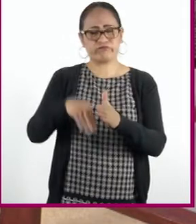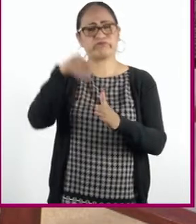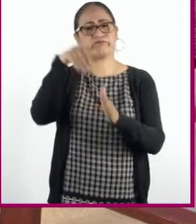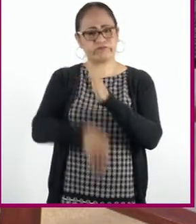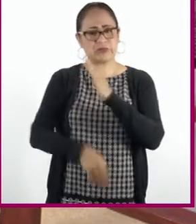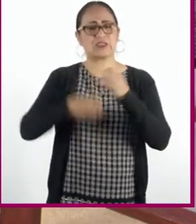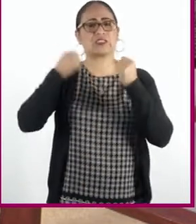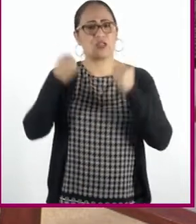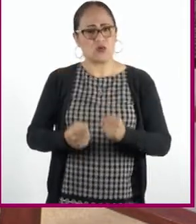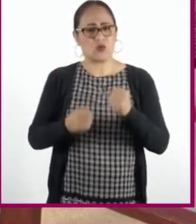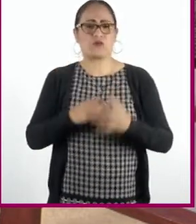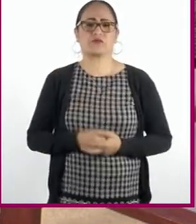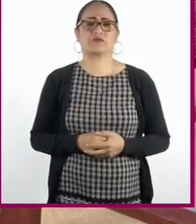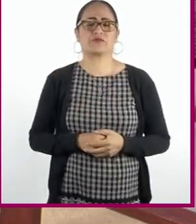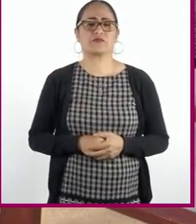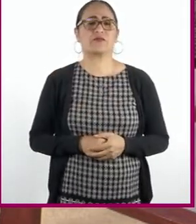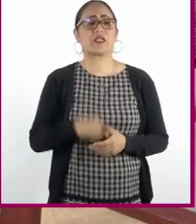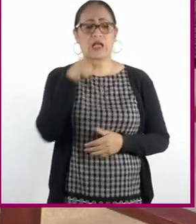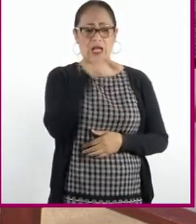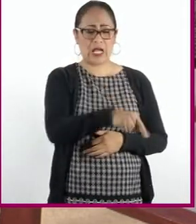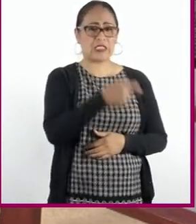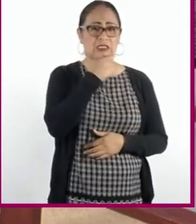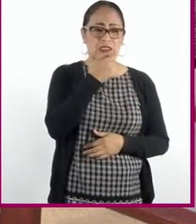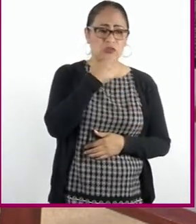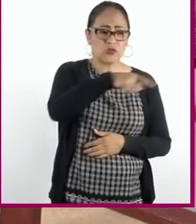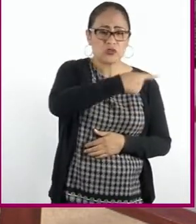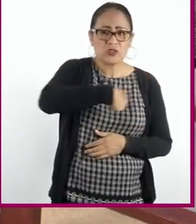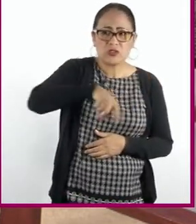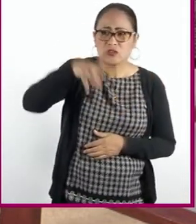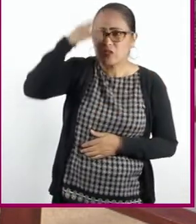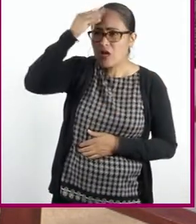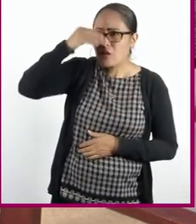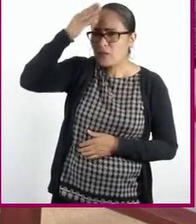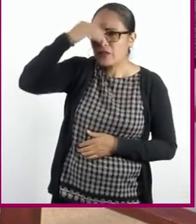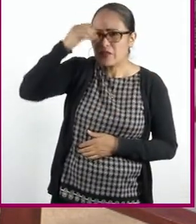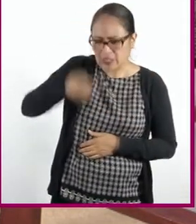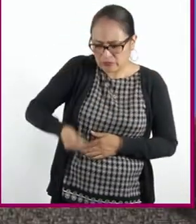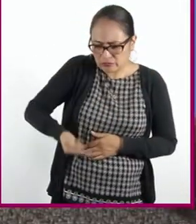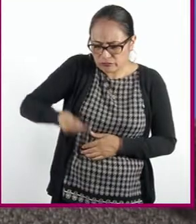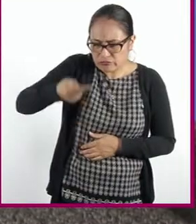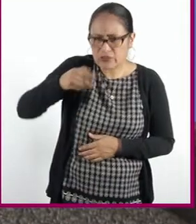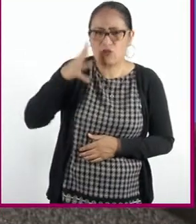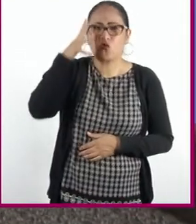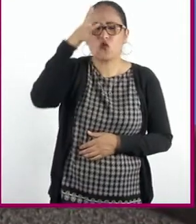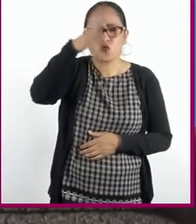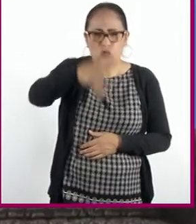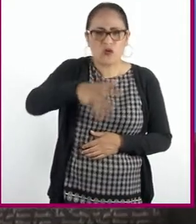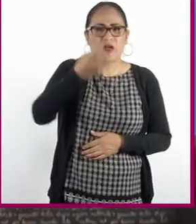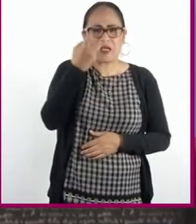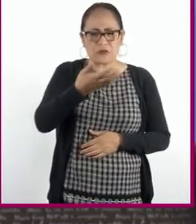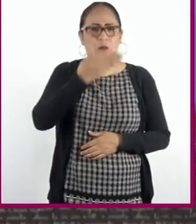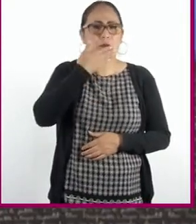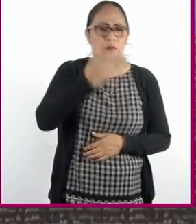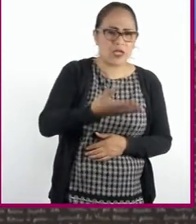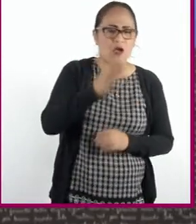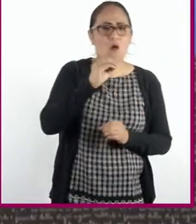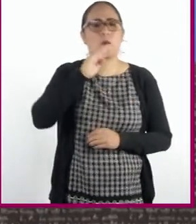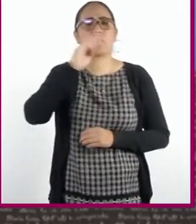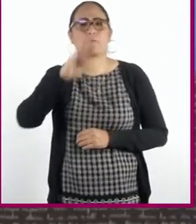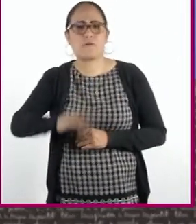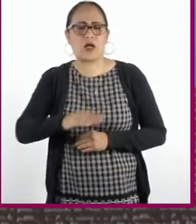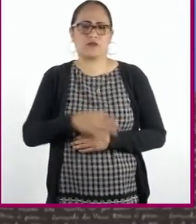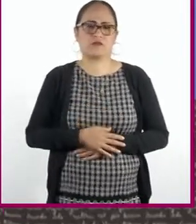las experiencias tempranas influyen considerablemente en su futuro desarrollo. El curso de su desarrollo